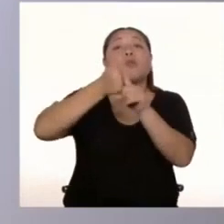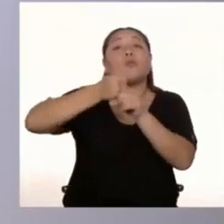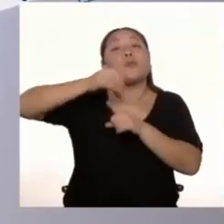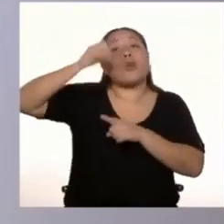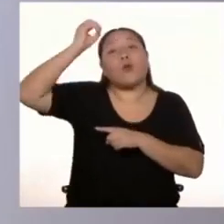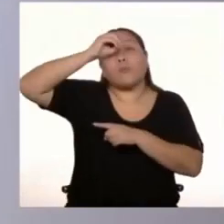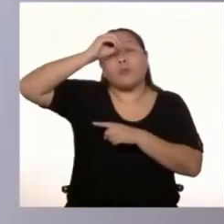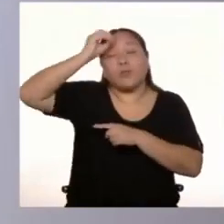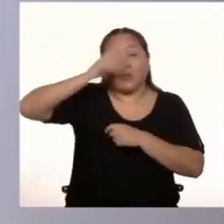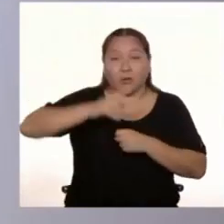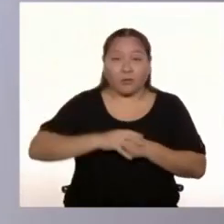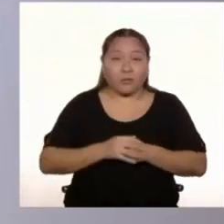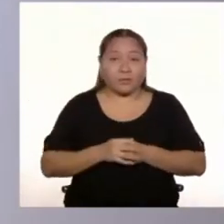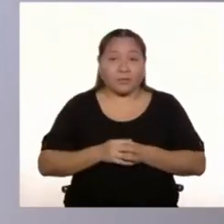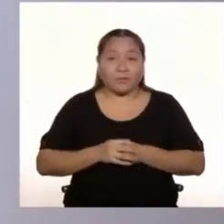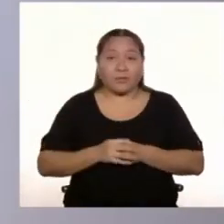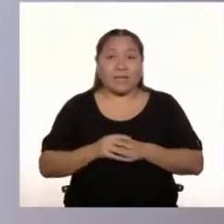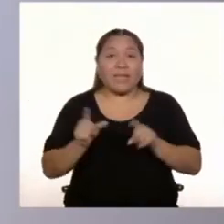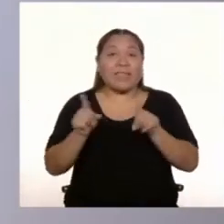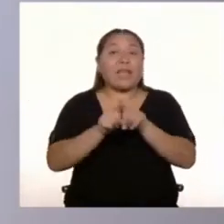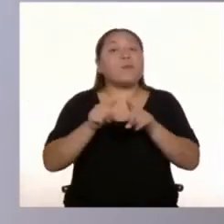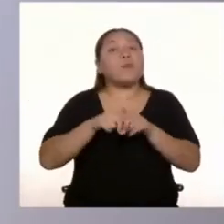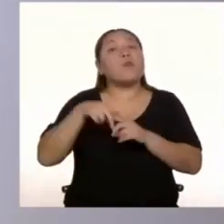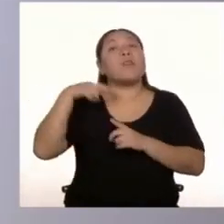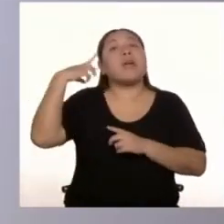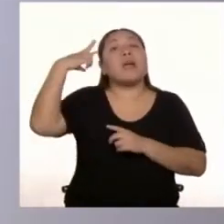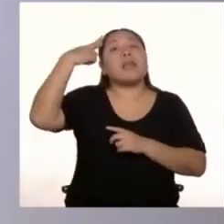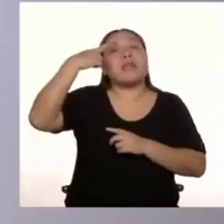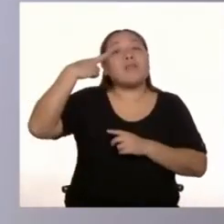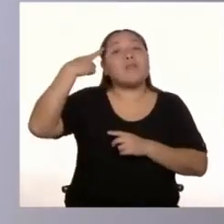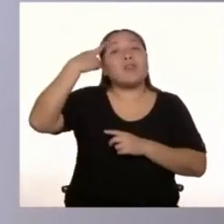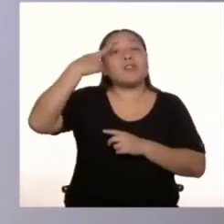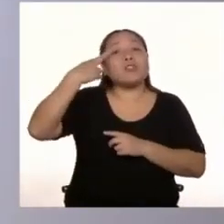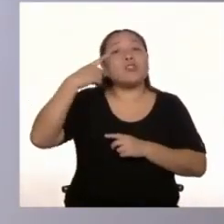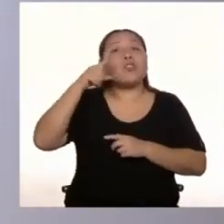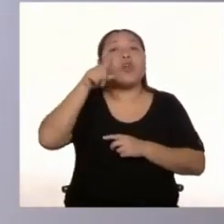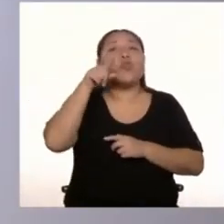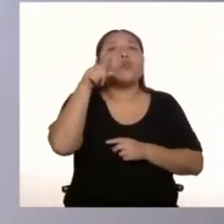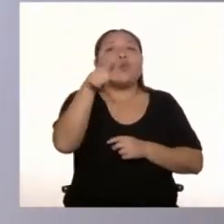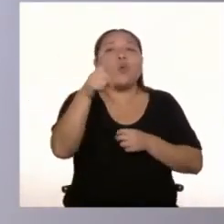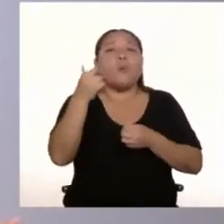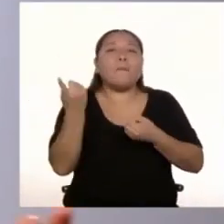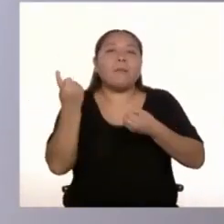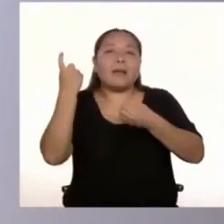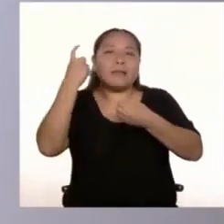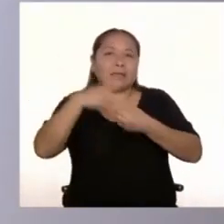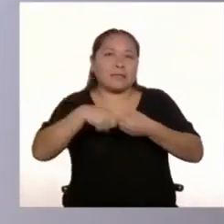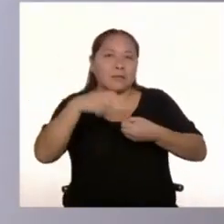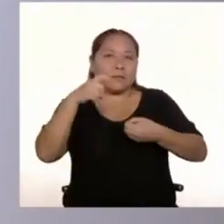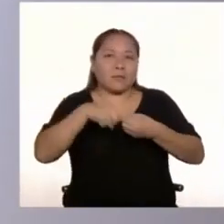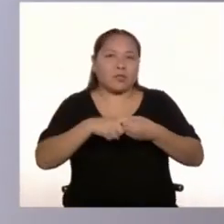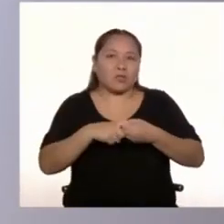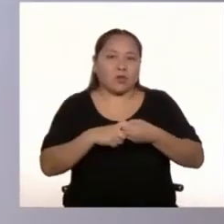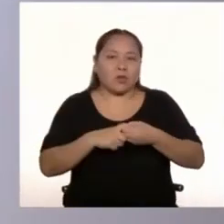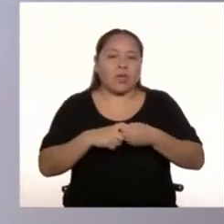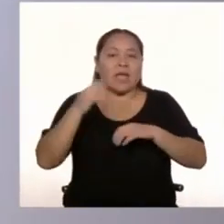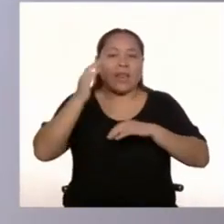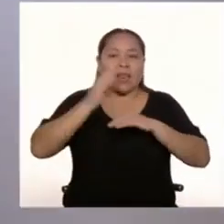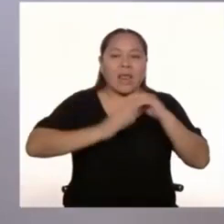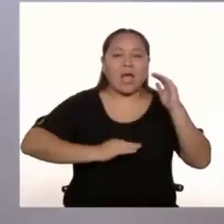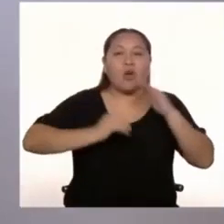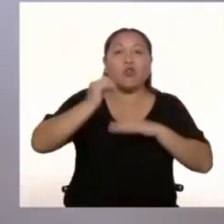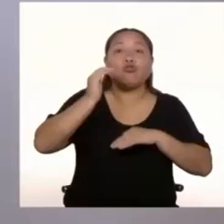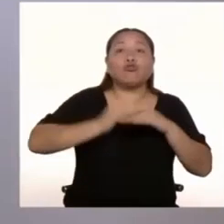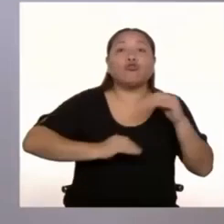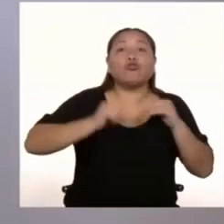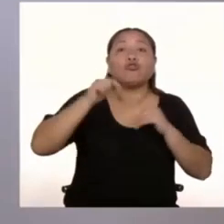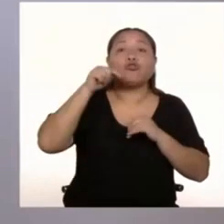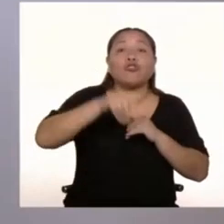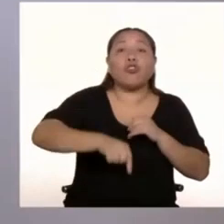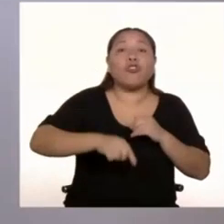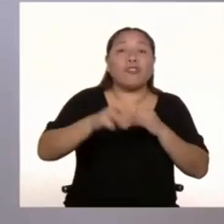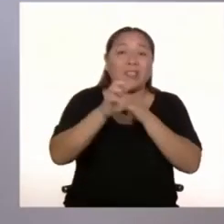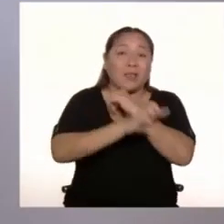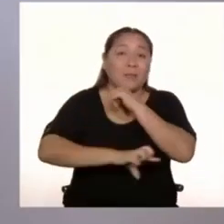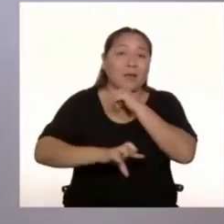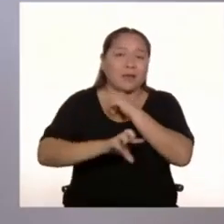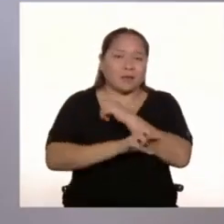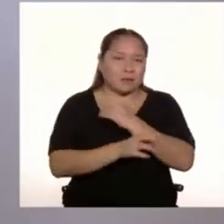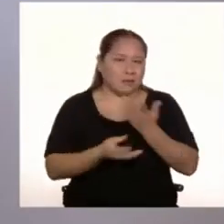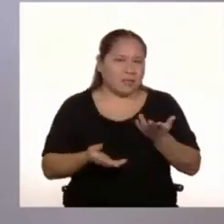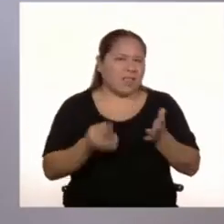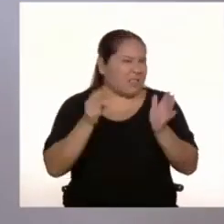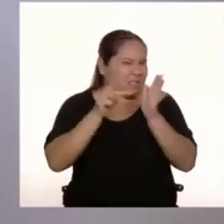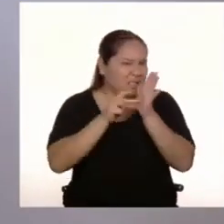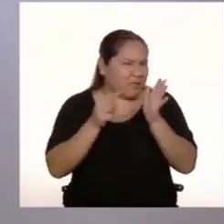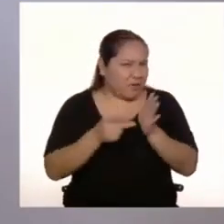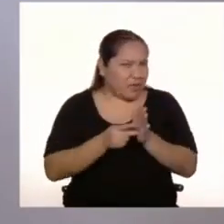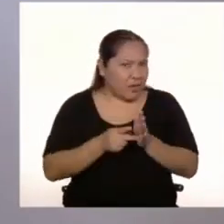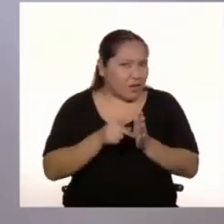Y además, una reflexión sobre tu participación en la construcción del país. Me refiero a que